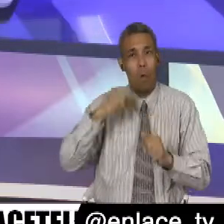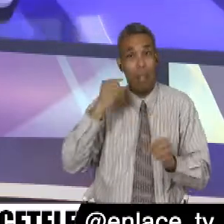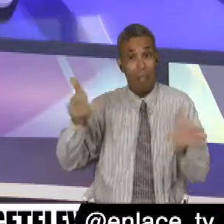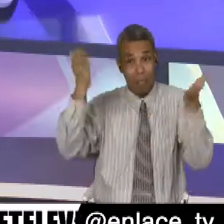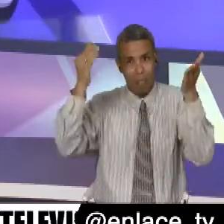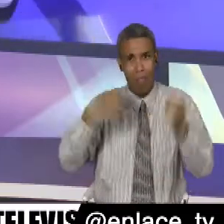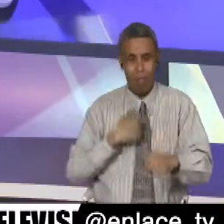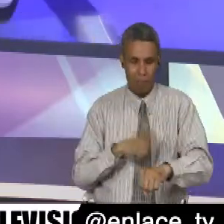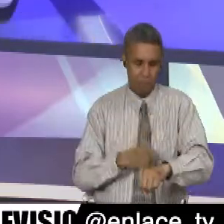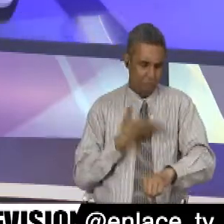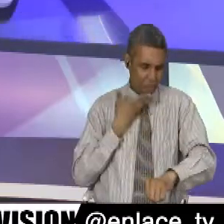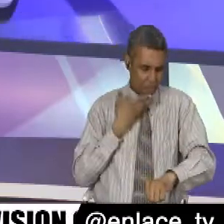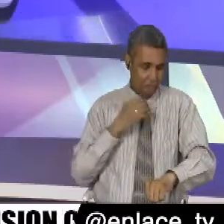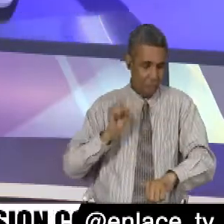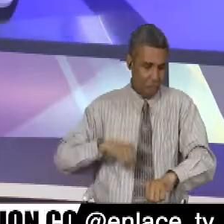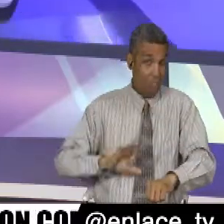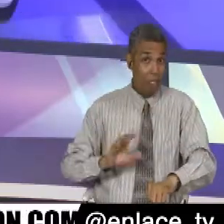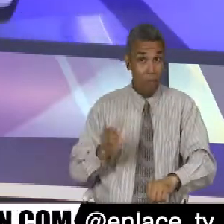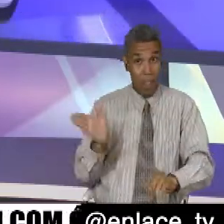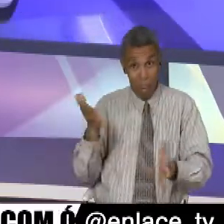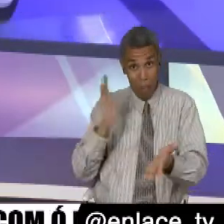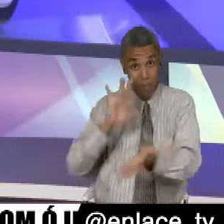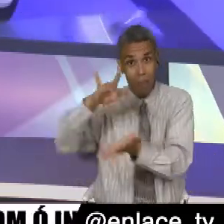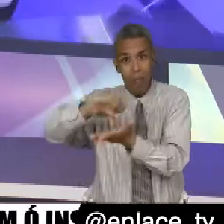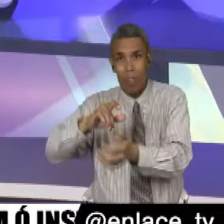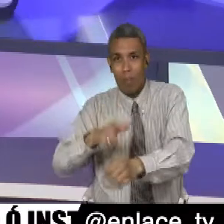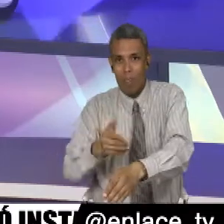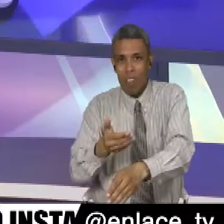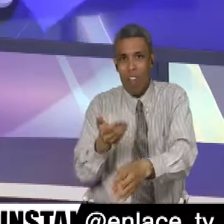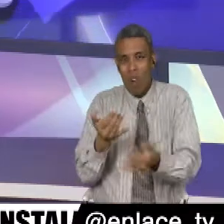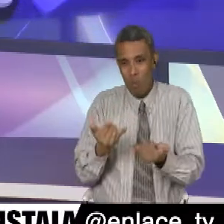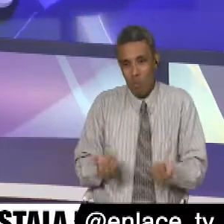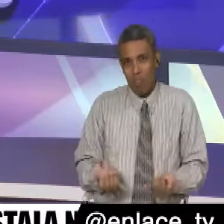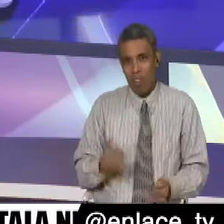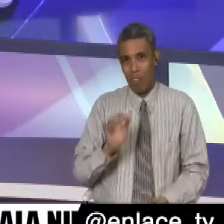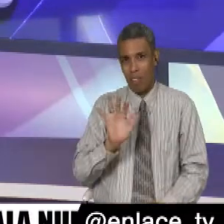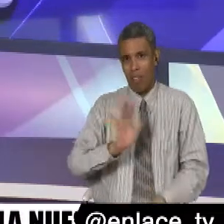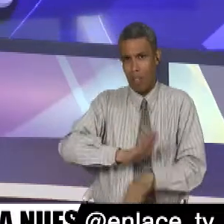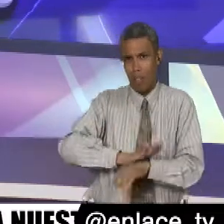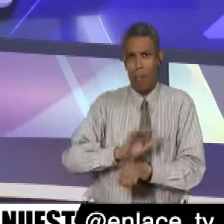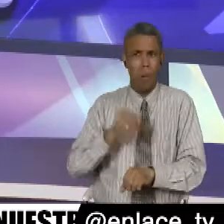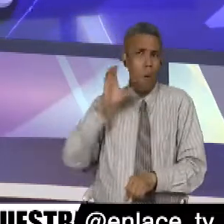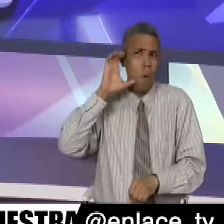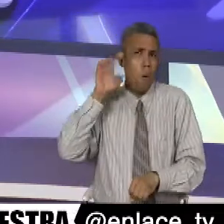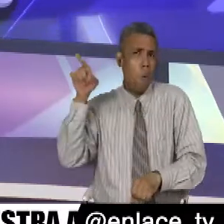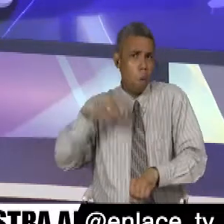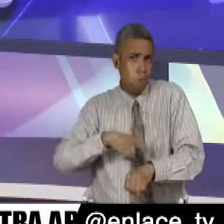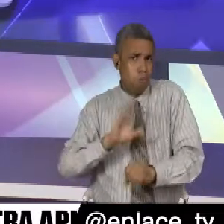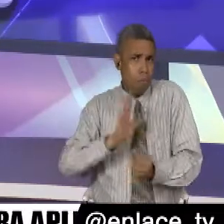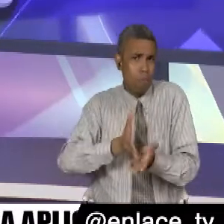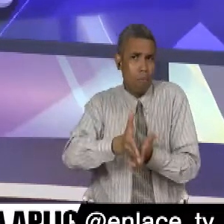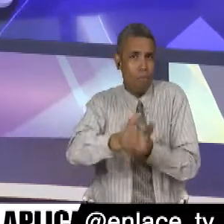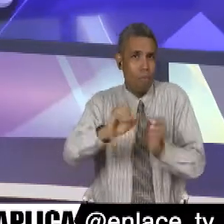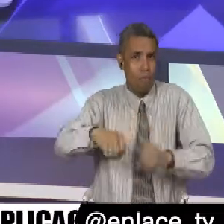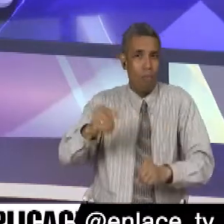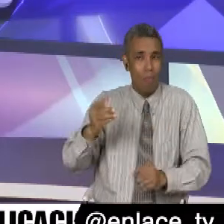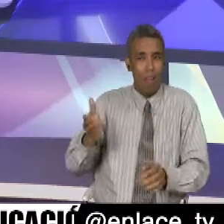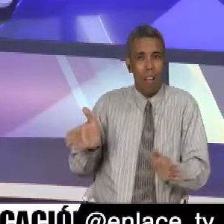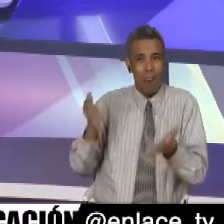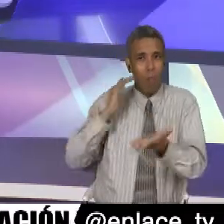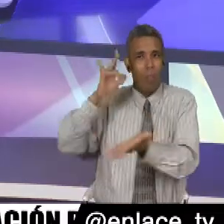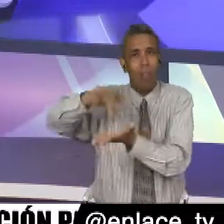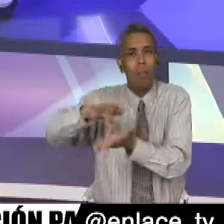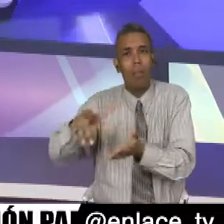tiempo de ir ya las actividades comenzaron desde las cinco de la tarde en el malecón del 'cristo petrolero y recuerde que la noche de hoy la estará cerrando